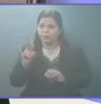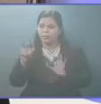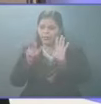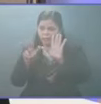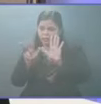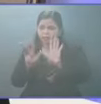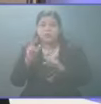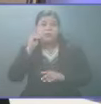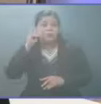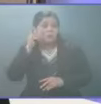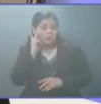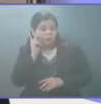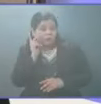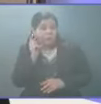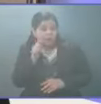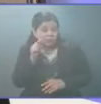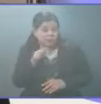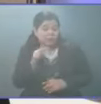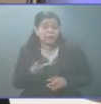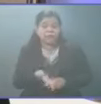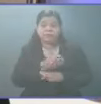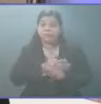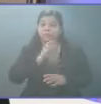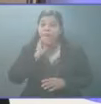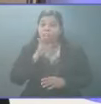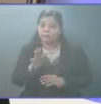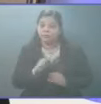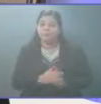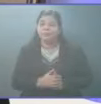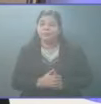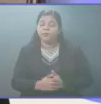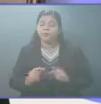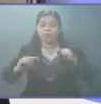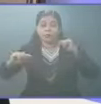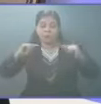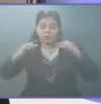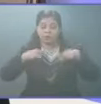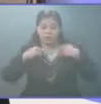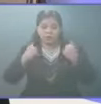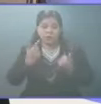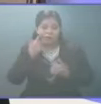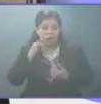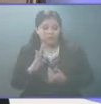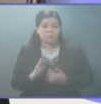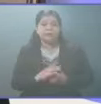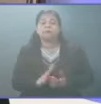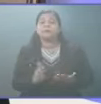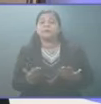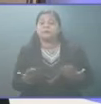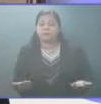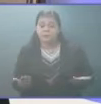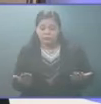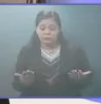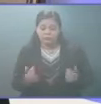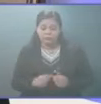16.928. Y eso hacen énfasis las autoridades de salud en cuanto a que